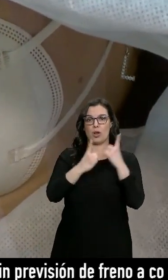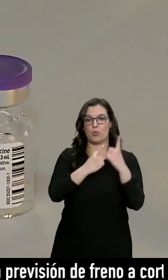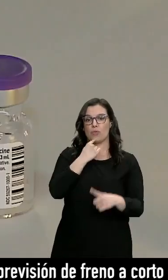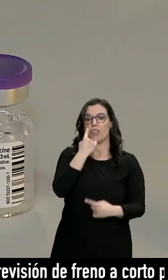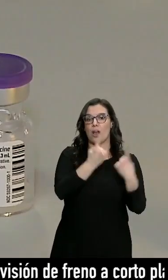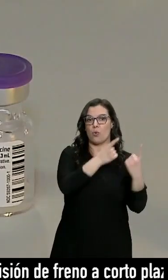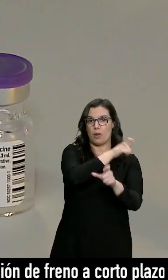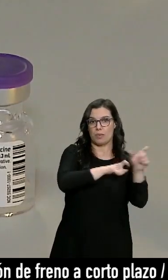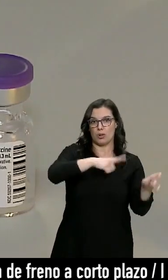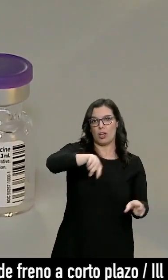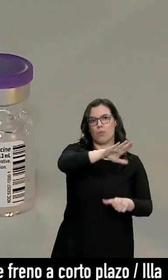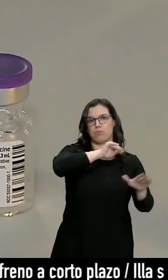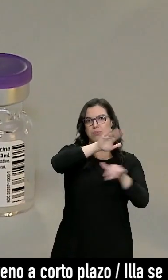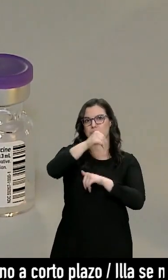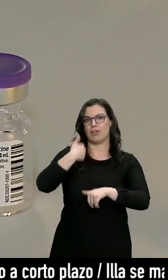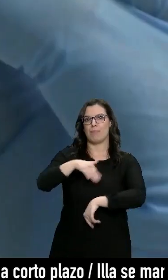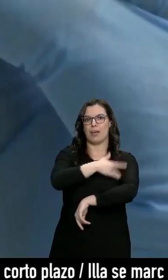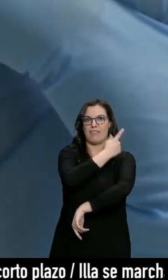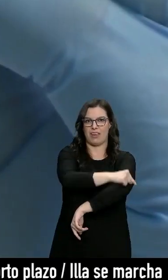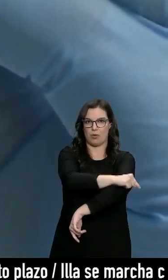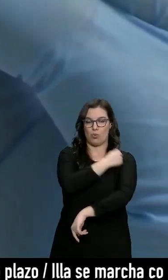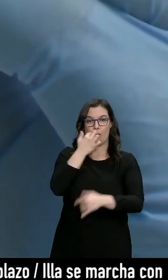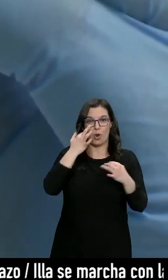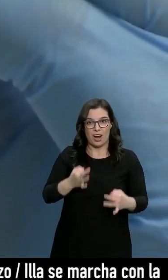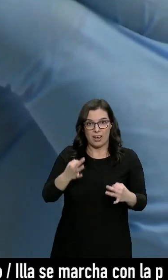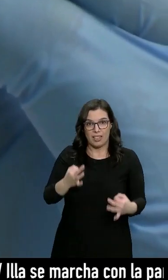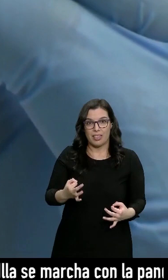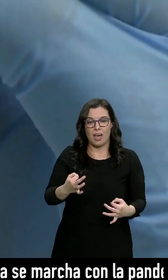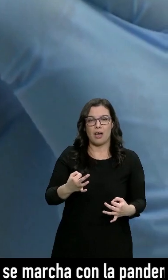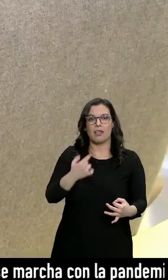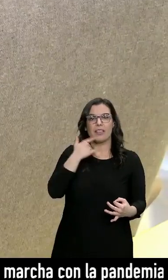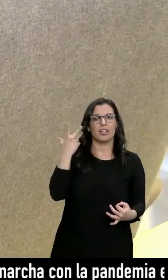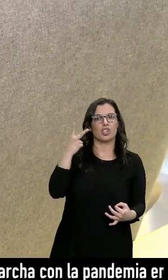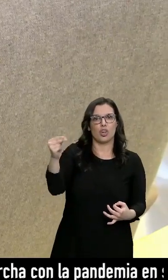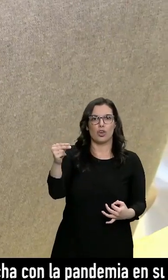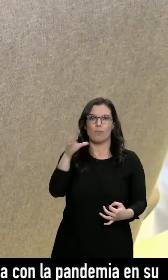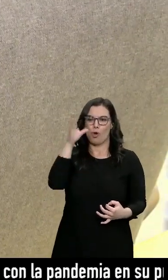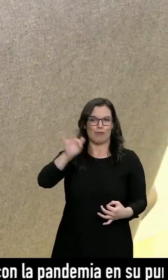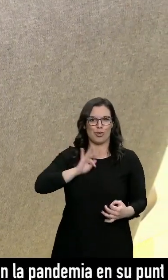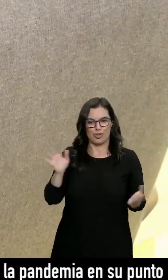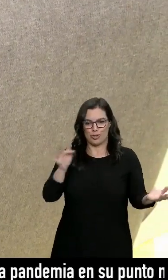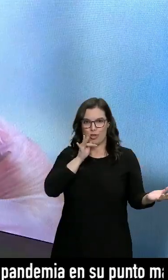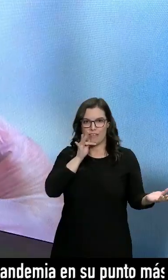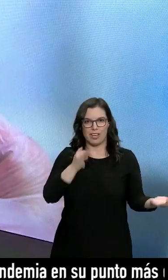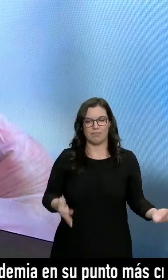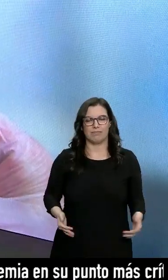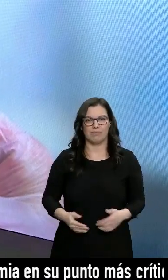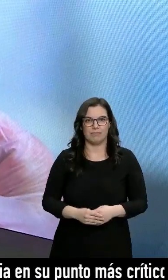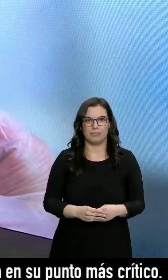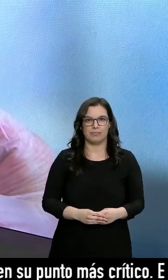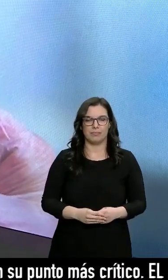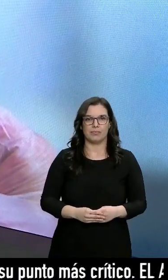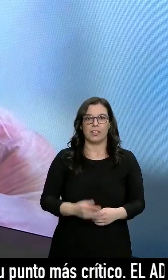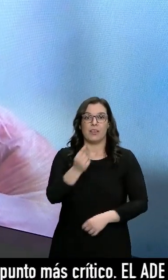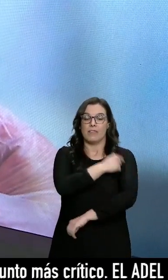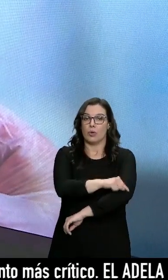de sus miembros han sido llamados para recibir la vacuna, algo que aseguran han rechazado porque no les toca. La vacuna